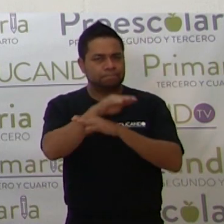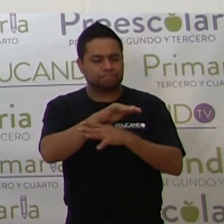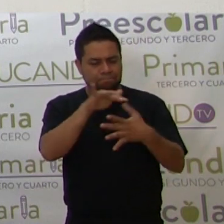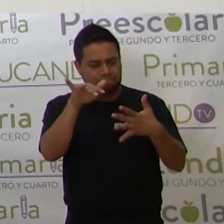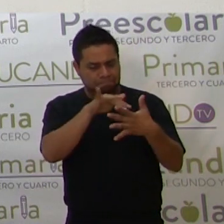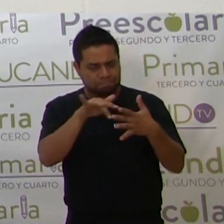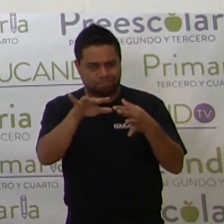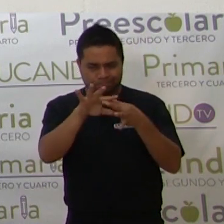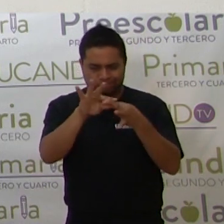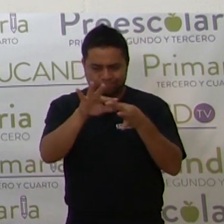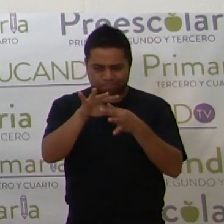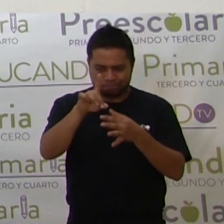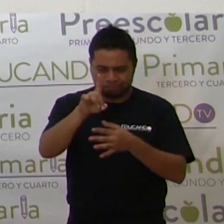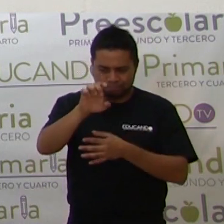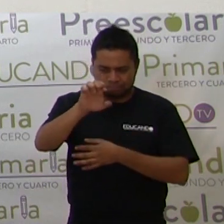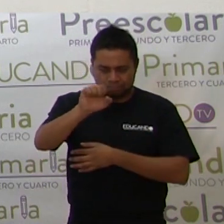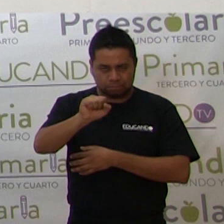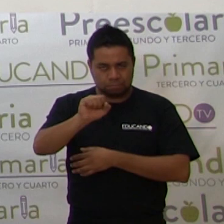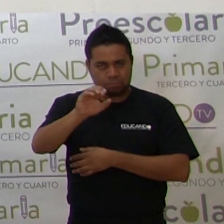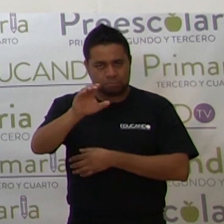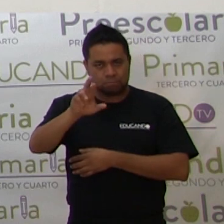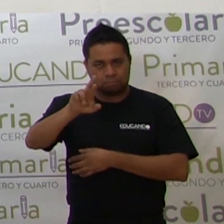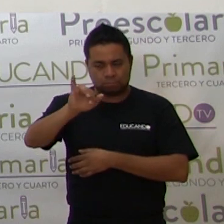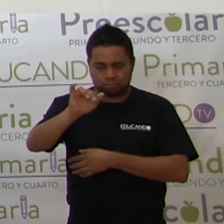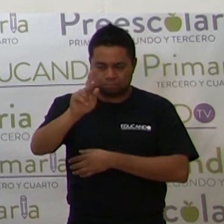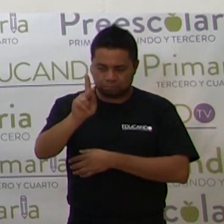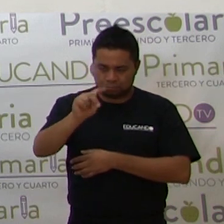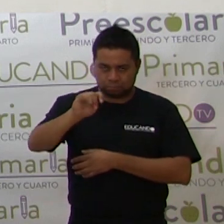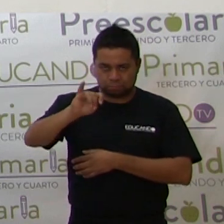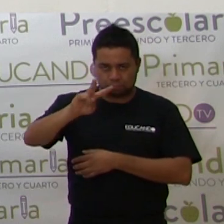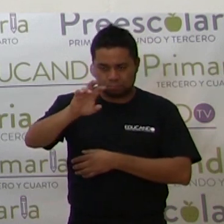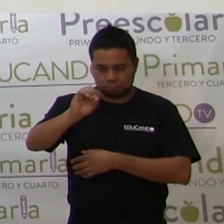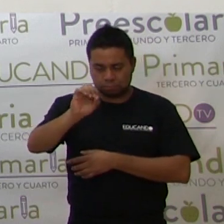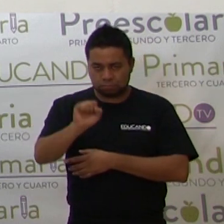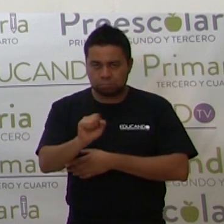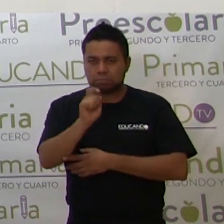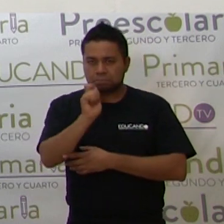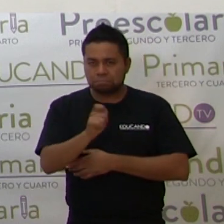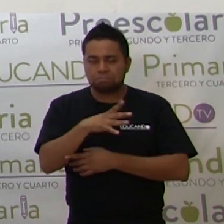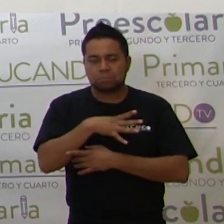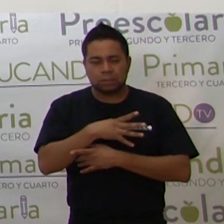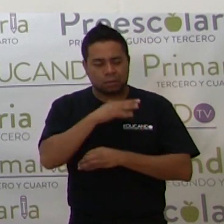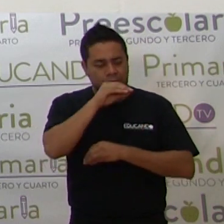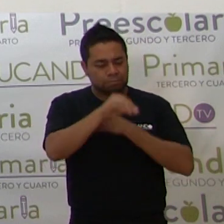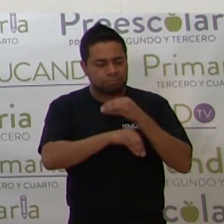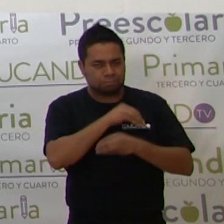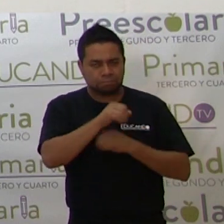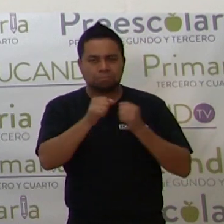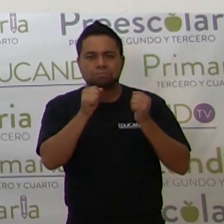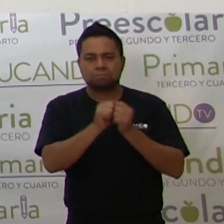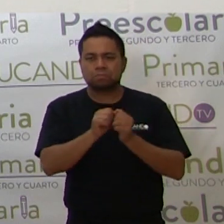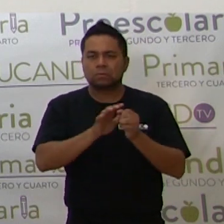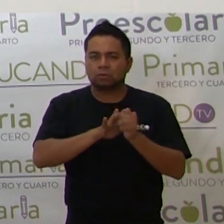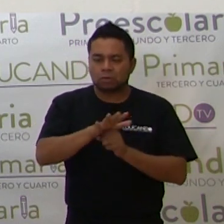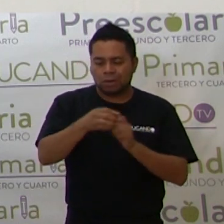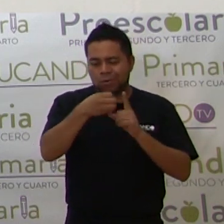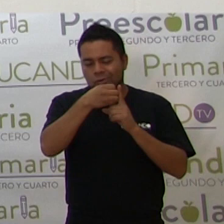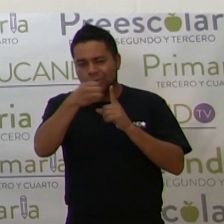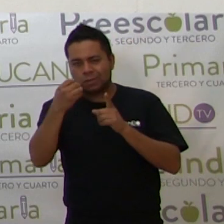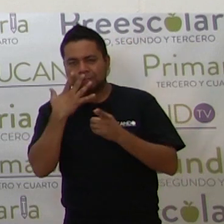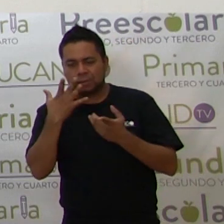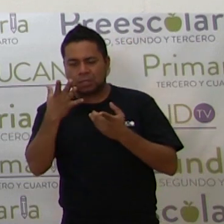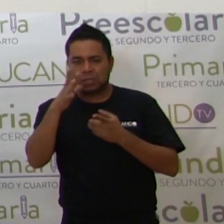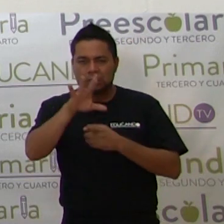textos descriptivos. Parte importante recordar que estos textos descriptivos están formados a partir de lo que son oraciones simples